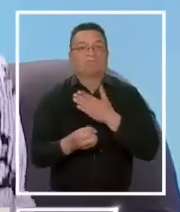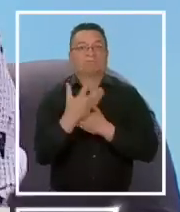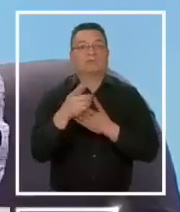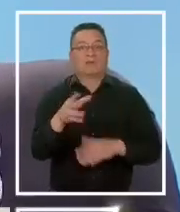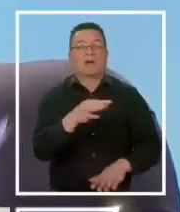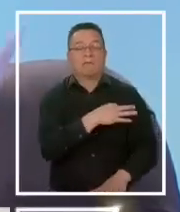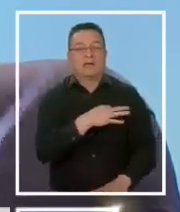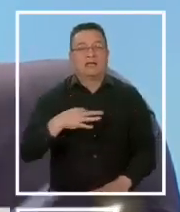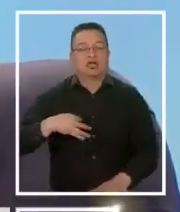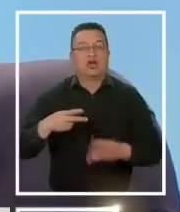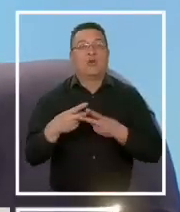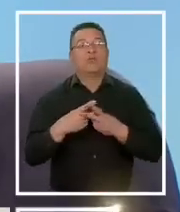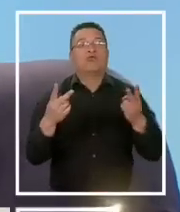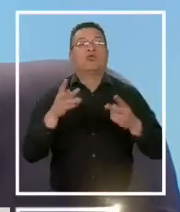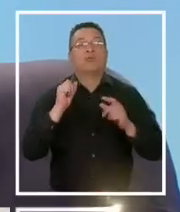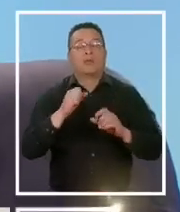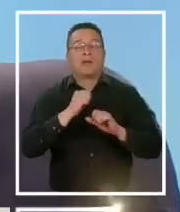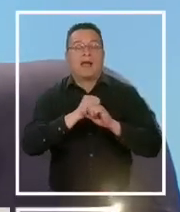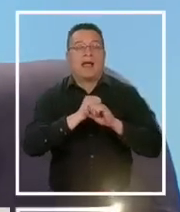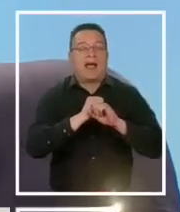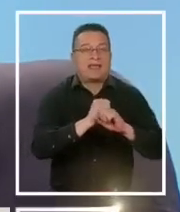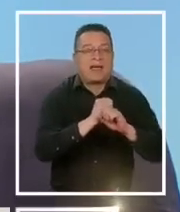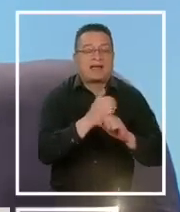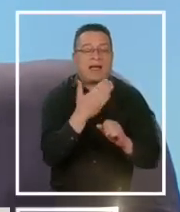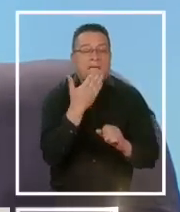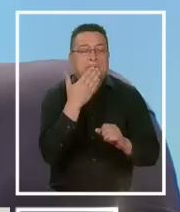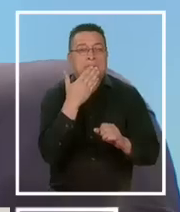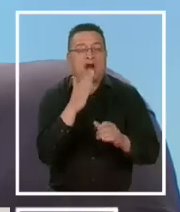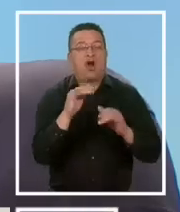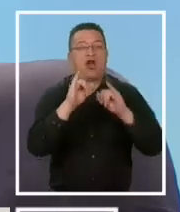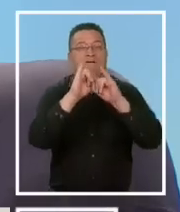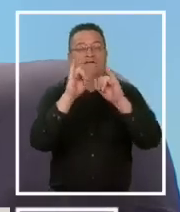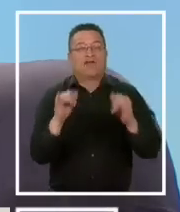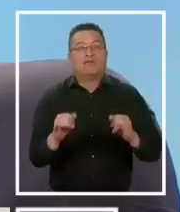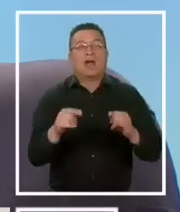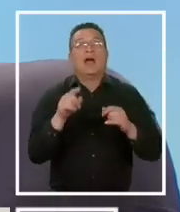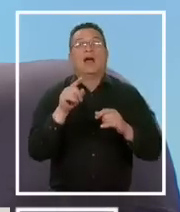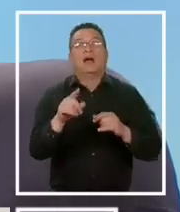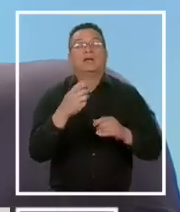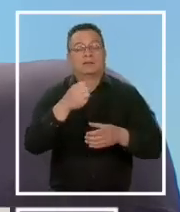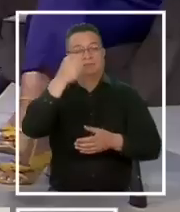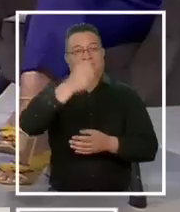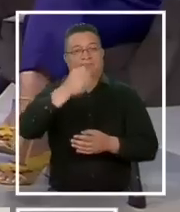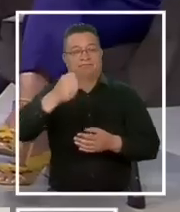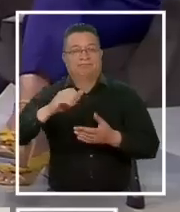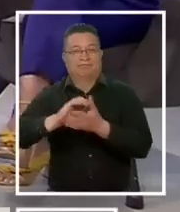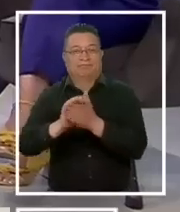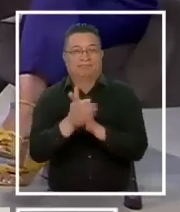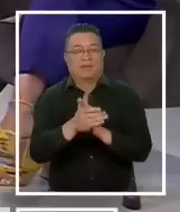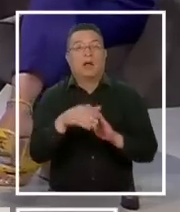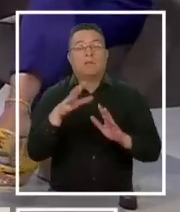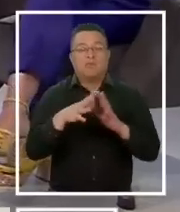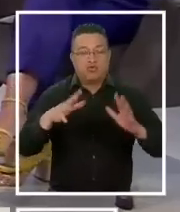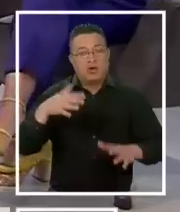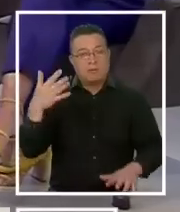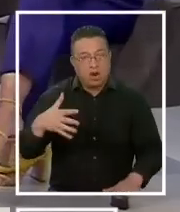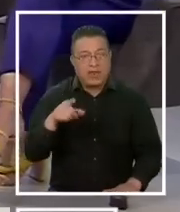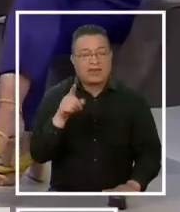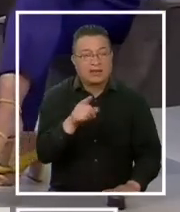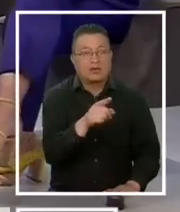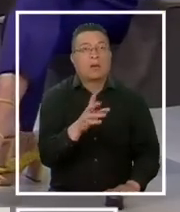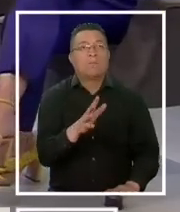el Ministerio Público para atacar de mejor manera algo como el crimen organizado tan importante como eso